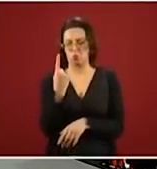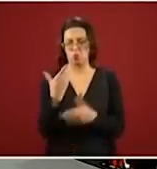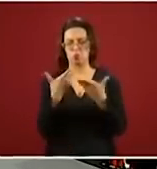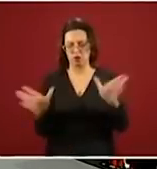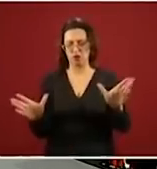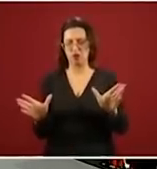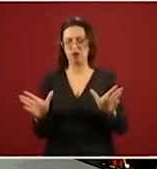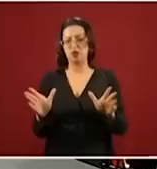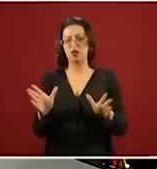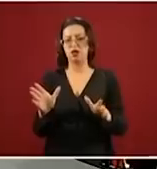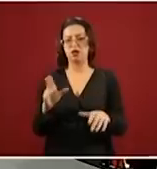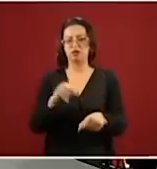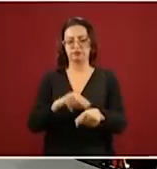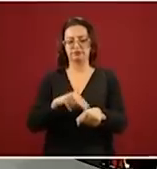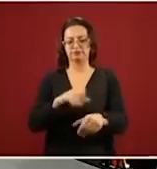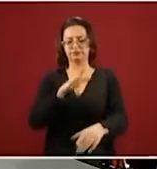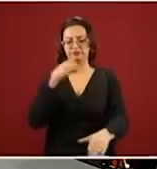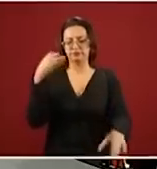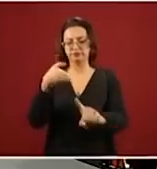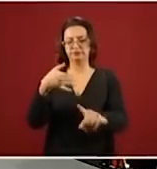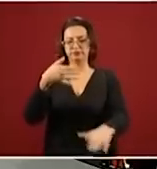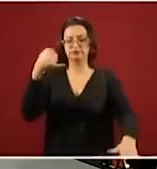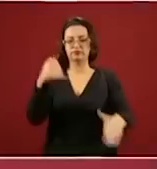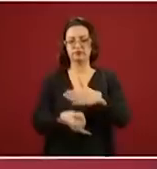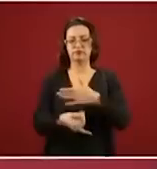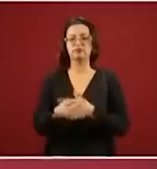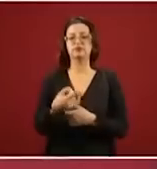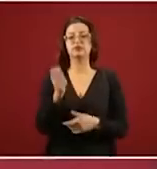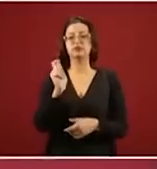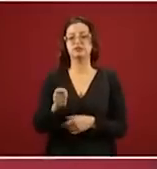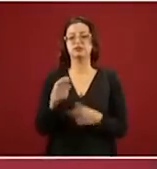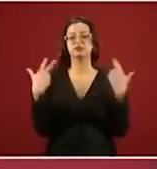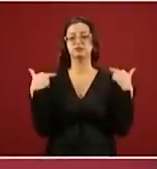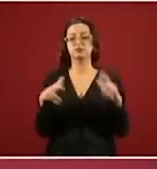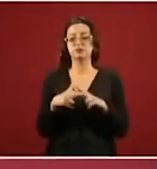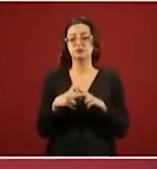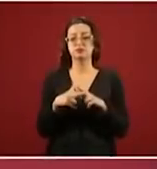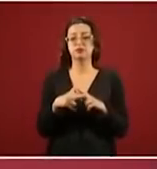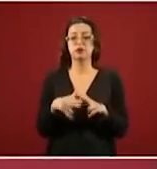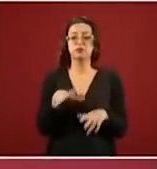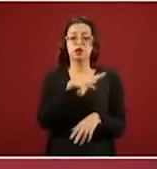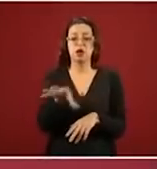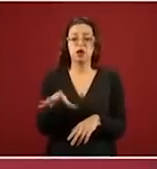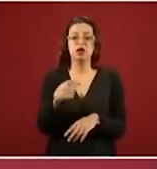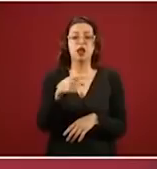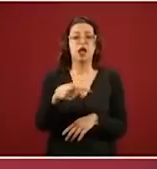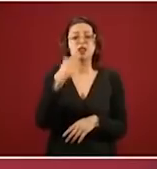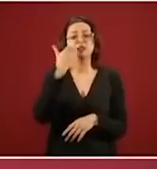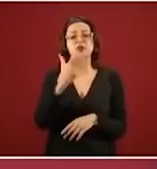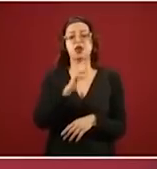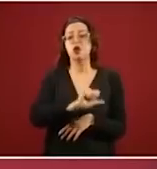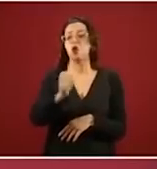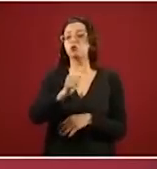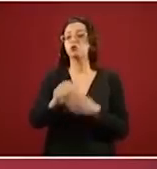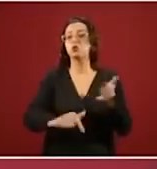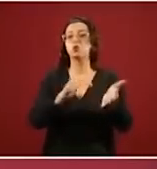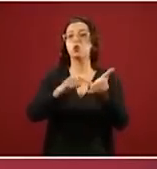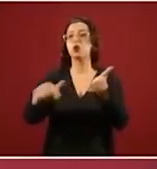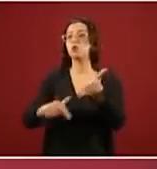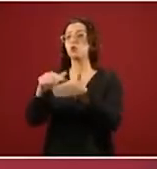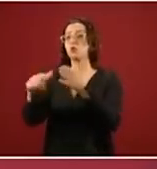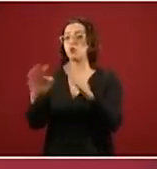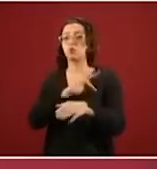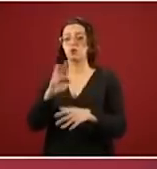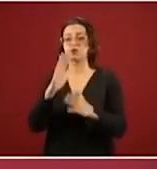que en medicina comunitaria aquellos médicos generales que quieran ir a trabajar a distintos lugares del país puedan